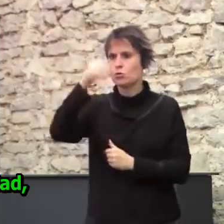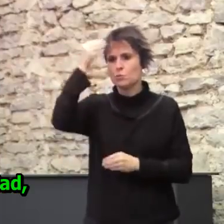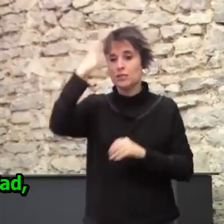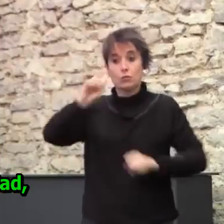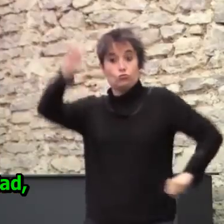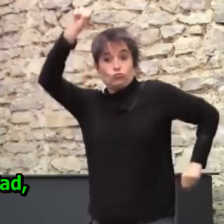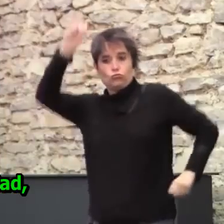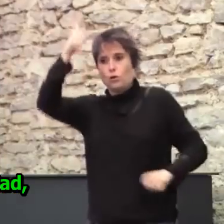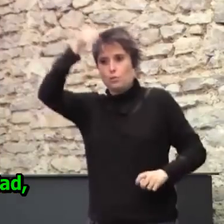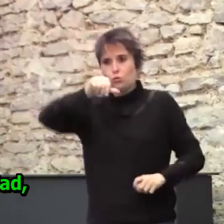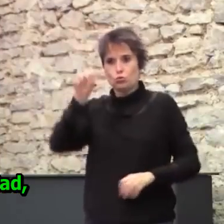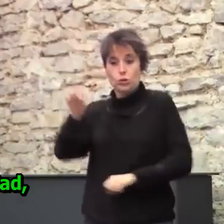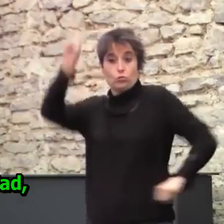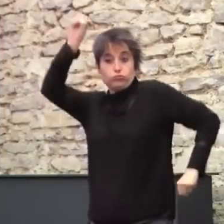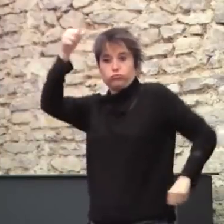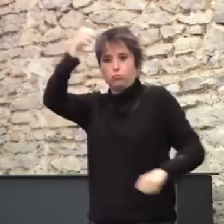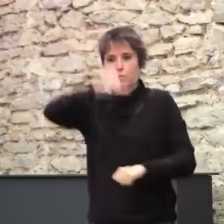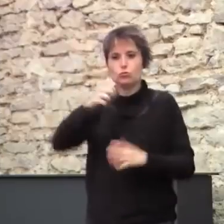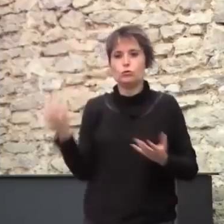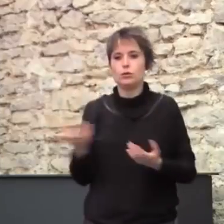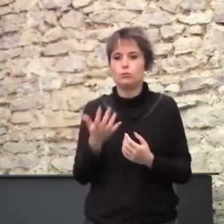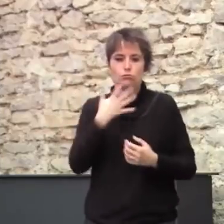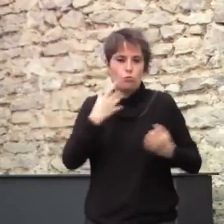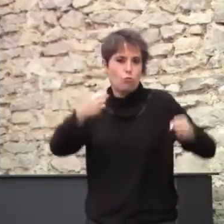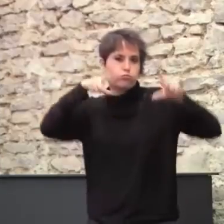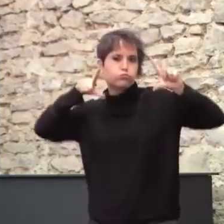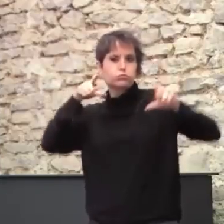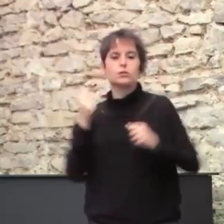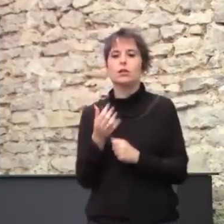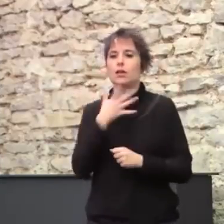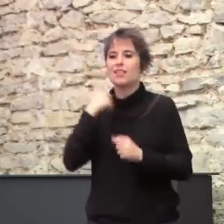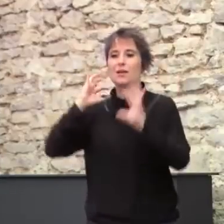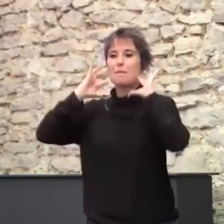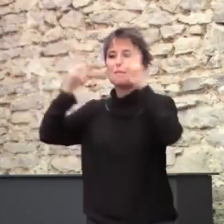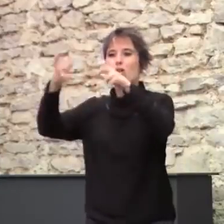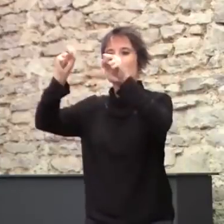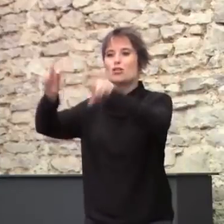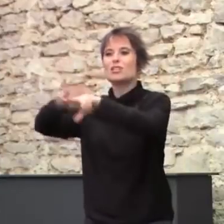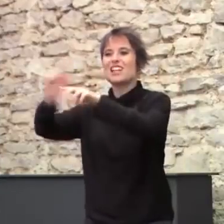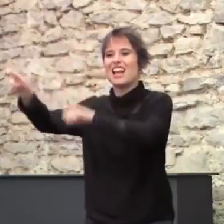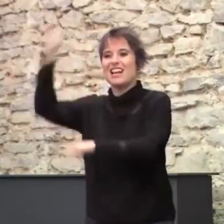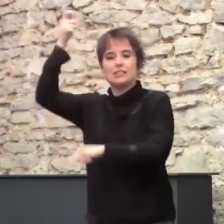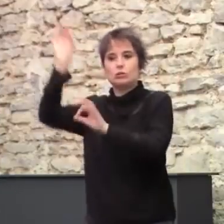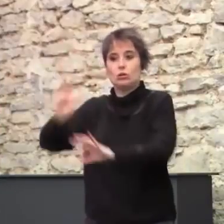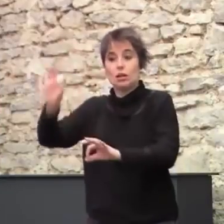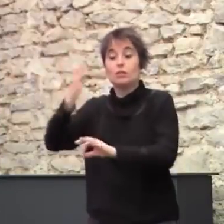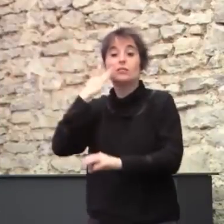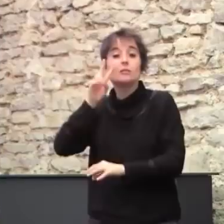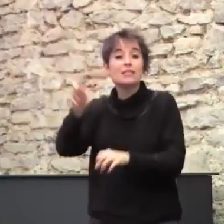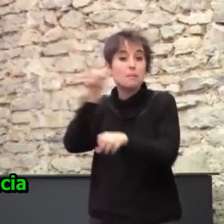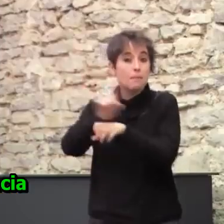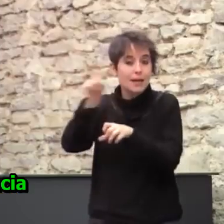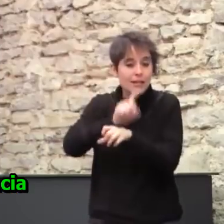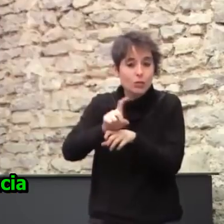masculinidad, o sea, un héroe masculino que no utilice la violencia para conseguir lo que quiere. Es que incluso en las películas de